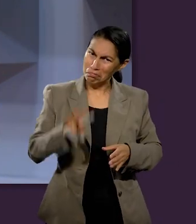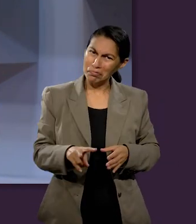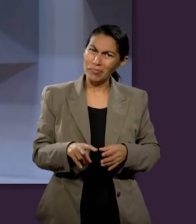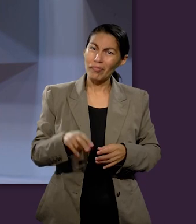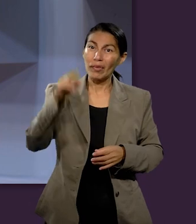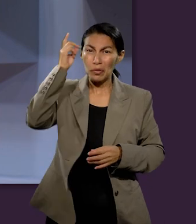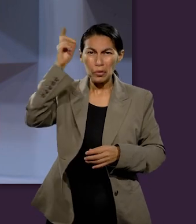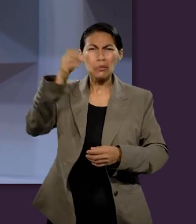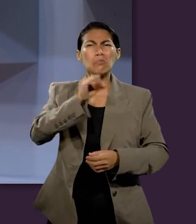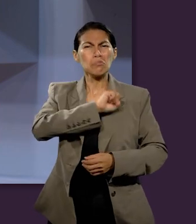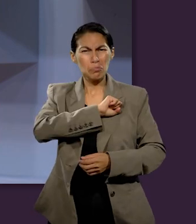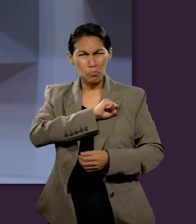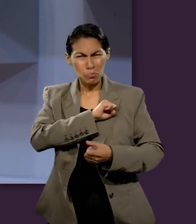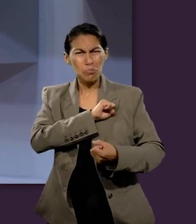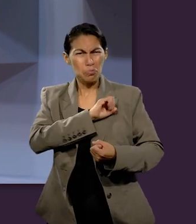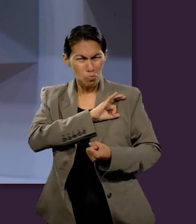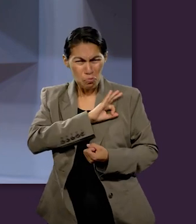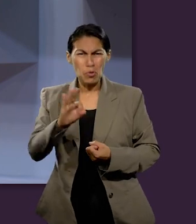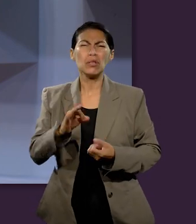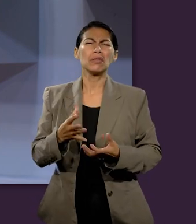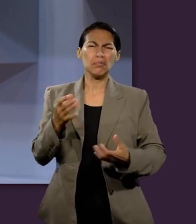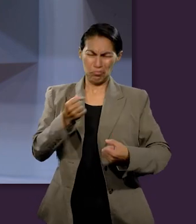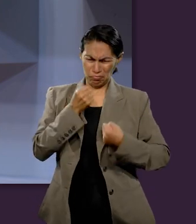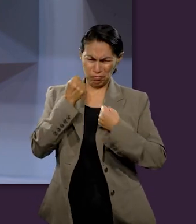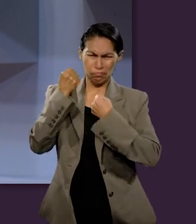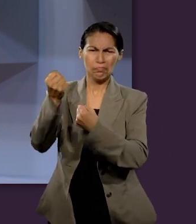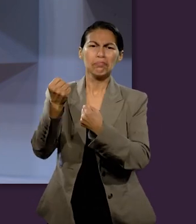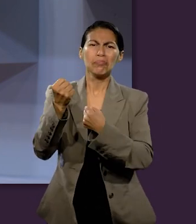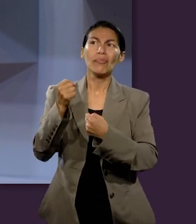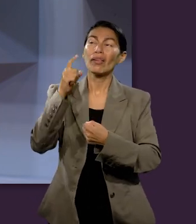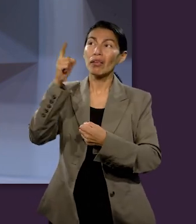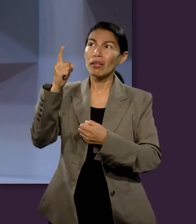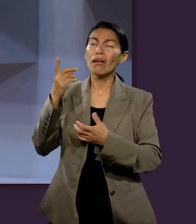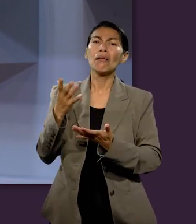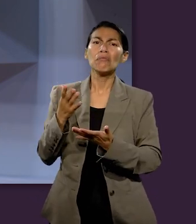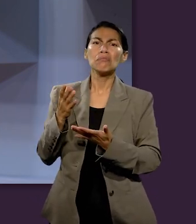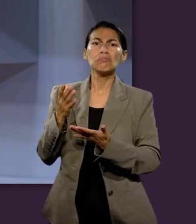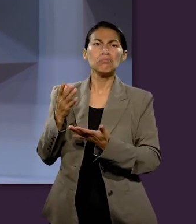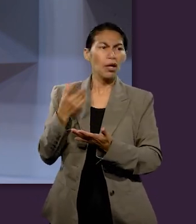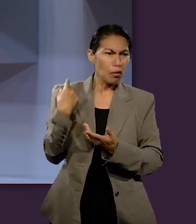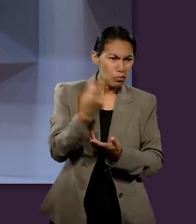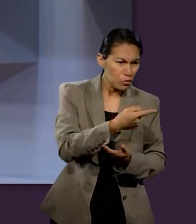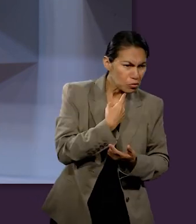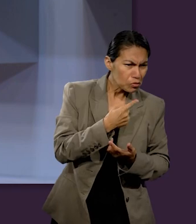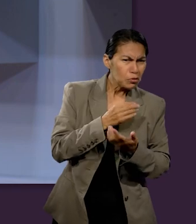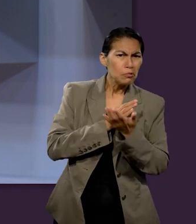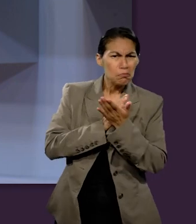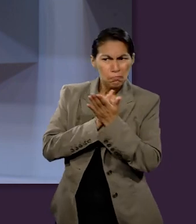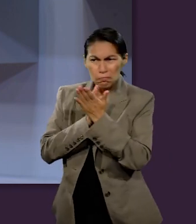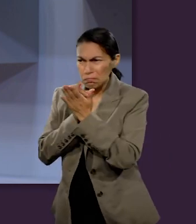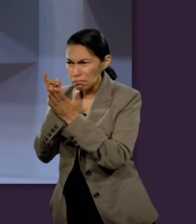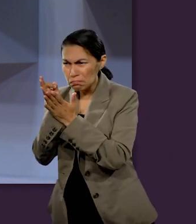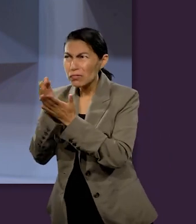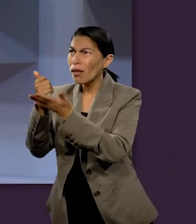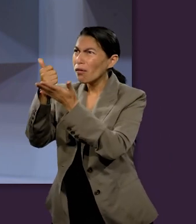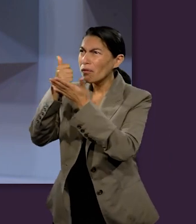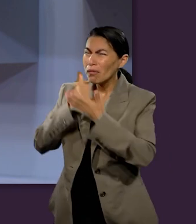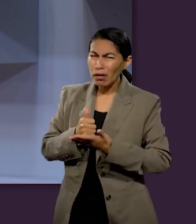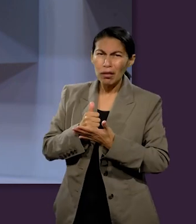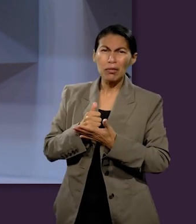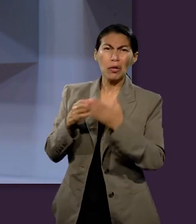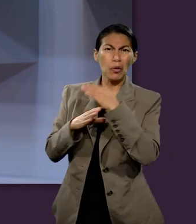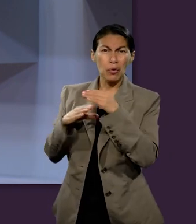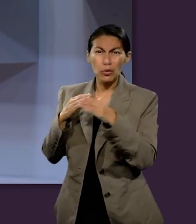las va a cumplir, porque Él es todopoderoso, no solo para guardarnos sin caída hasta ese momento, sino para